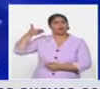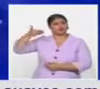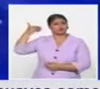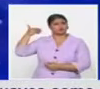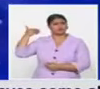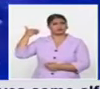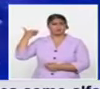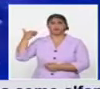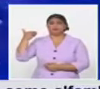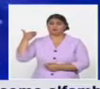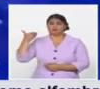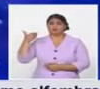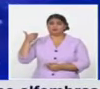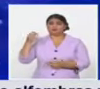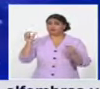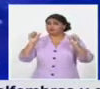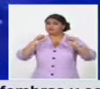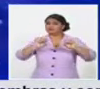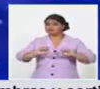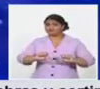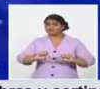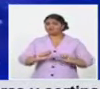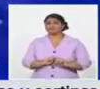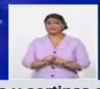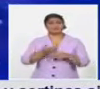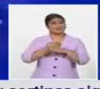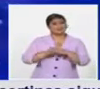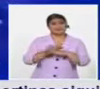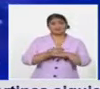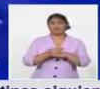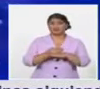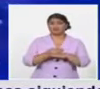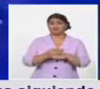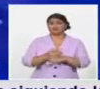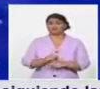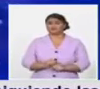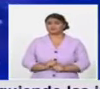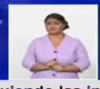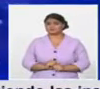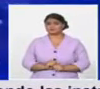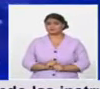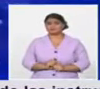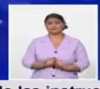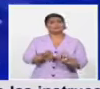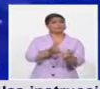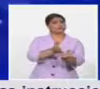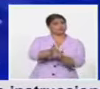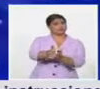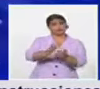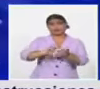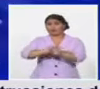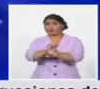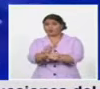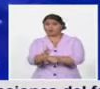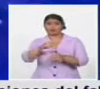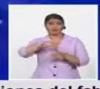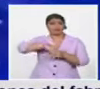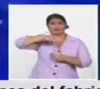desfavorables, realmente evidencian, por un lado, la alta transmisión que se mantiene prácticamente en toda